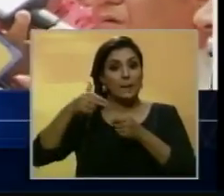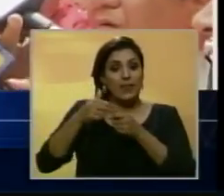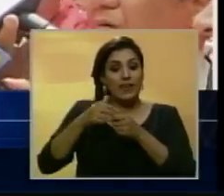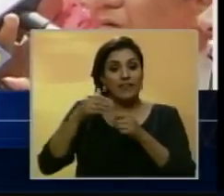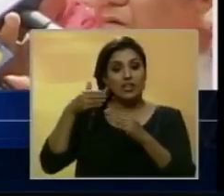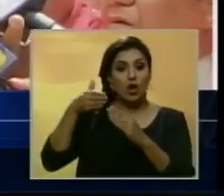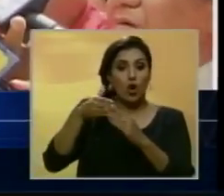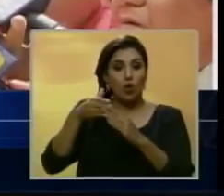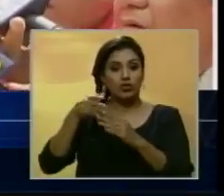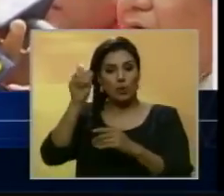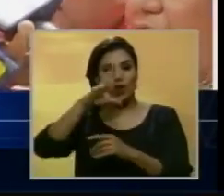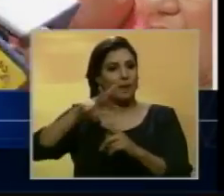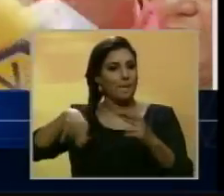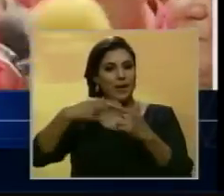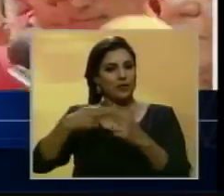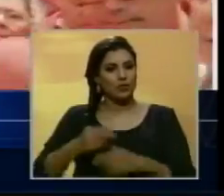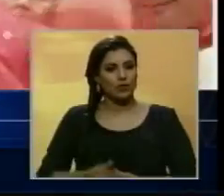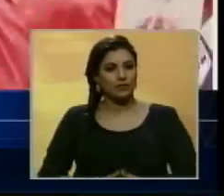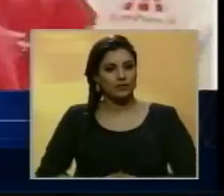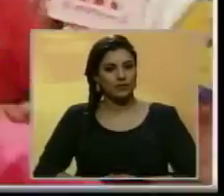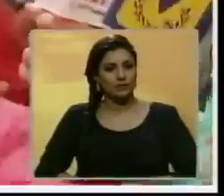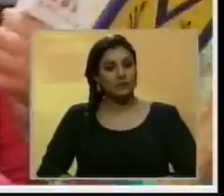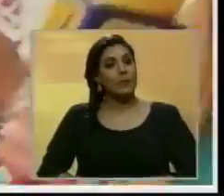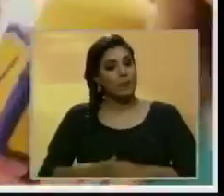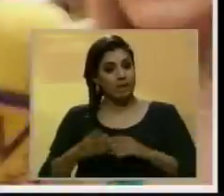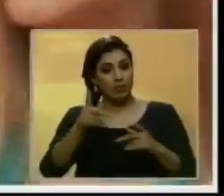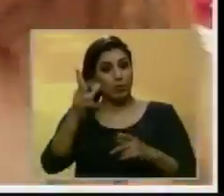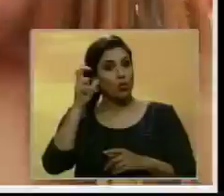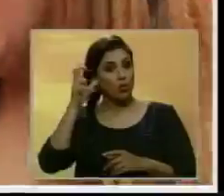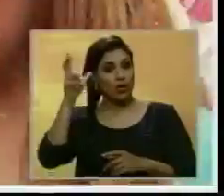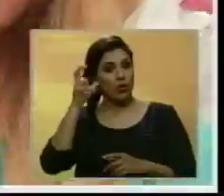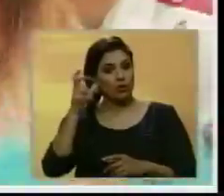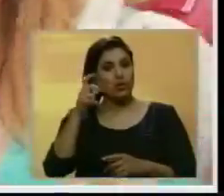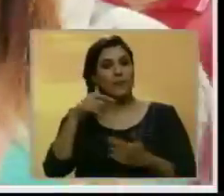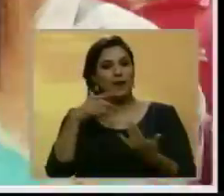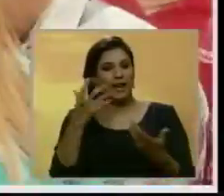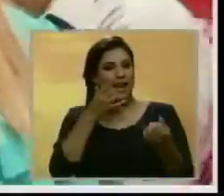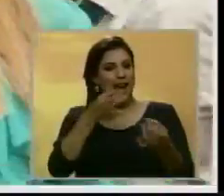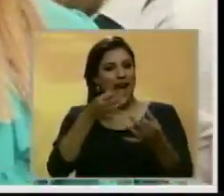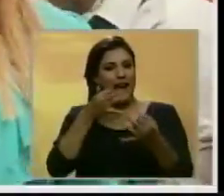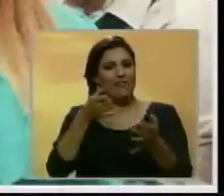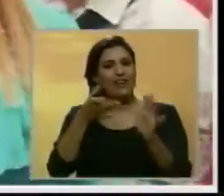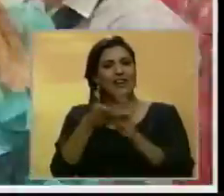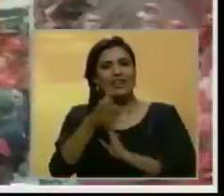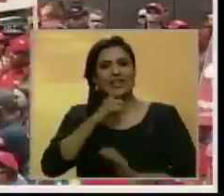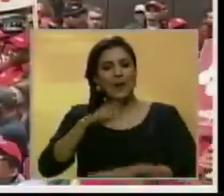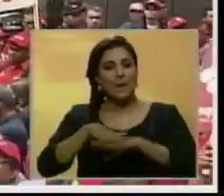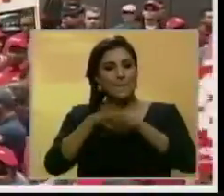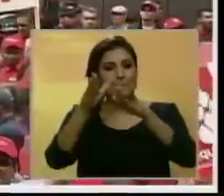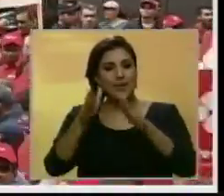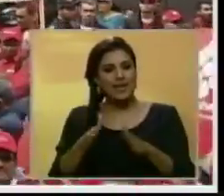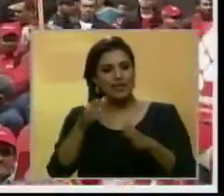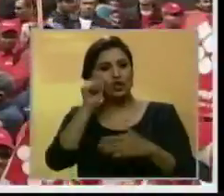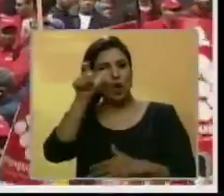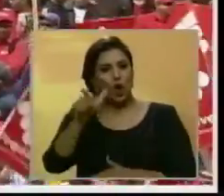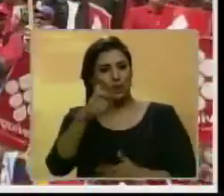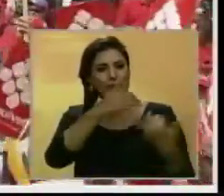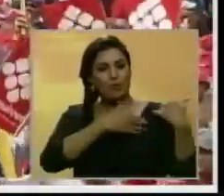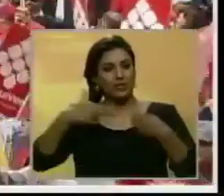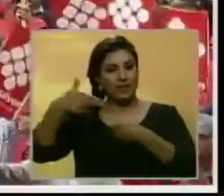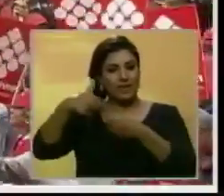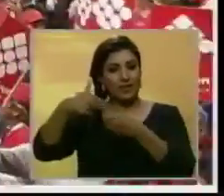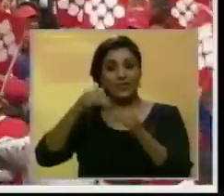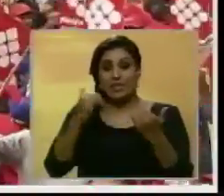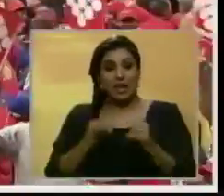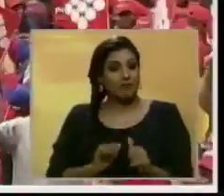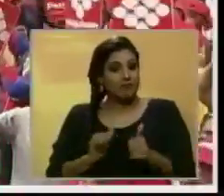nuestro pueblo más nunca sucederá. Bien, ustedes escucharon parte de las declaraciones del ministro Eulogio del Pino, quien ya